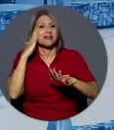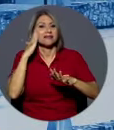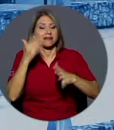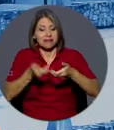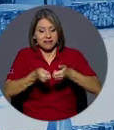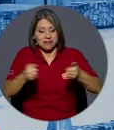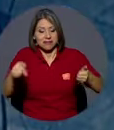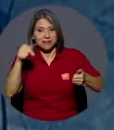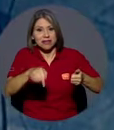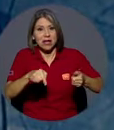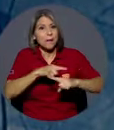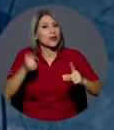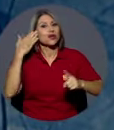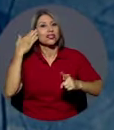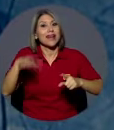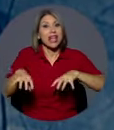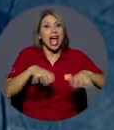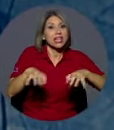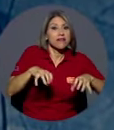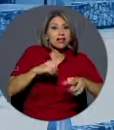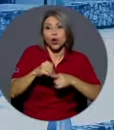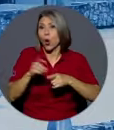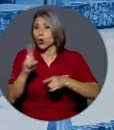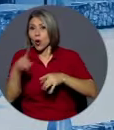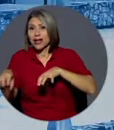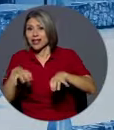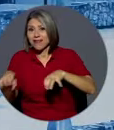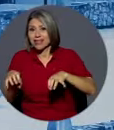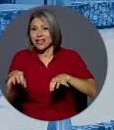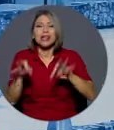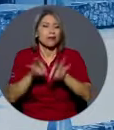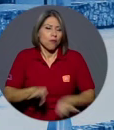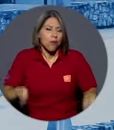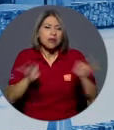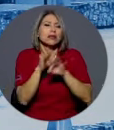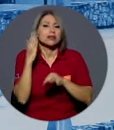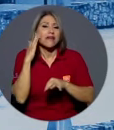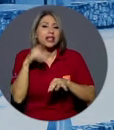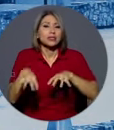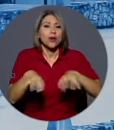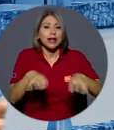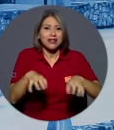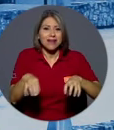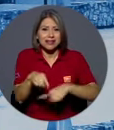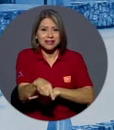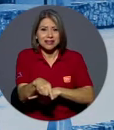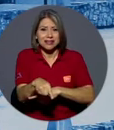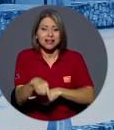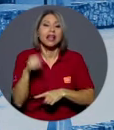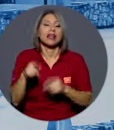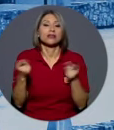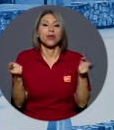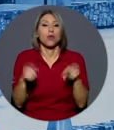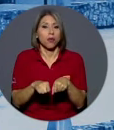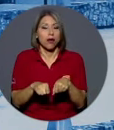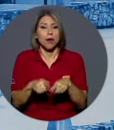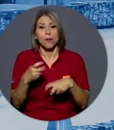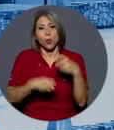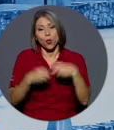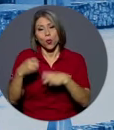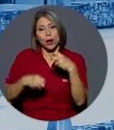son activas o no. Y lo importante en términos del potencial es que la falla sea activa. Y esto ha causado muchos problemas en términos